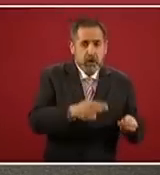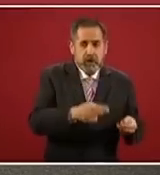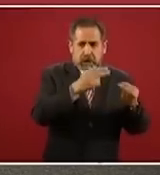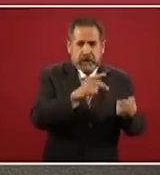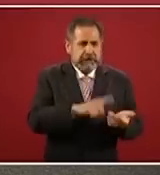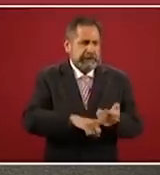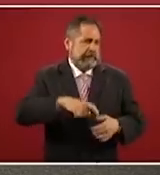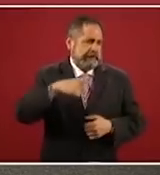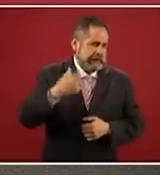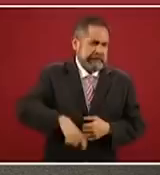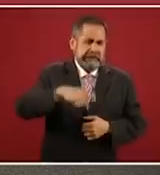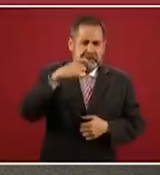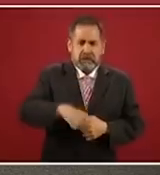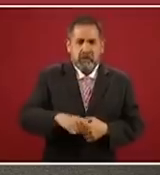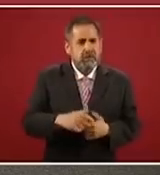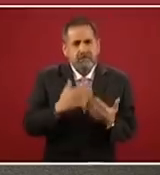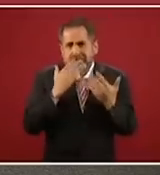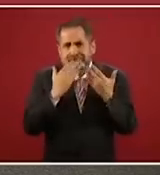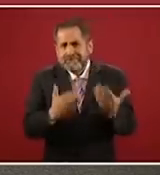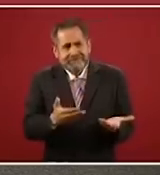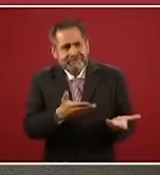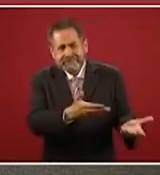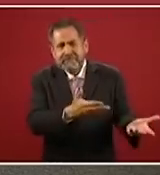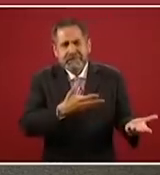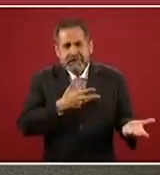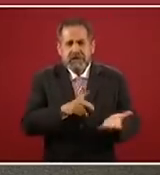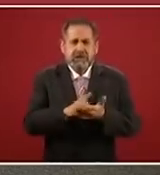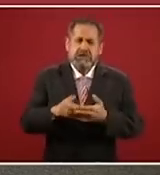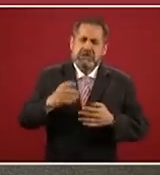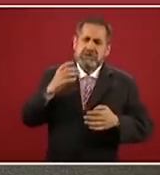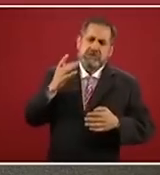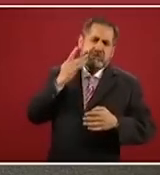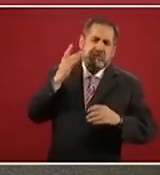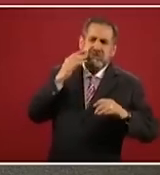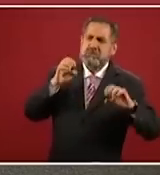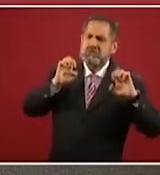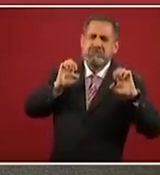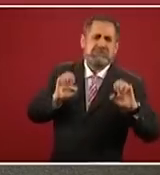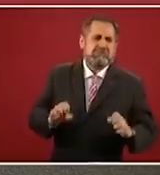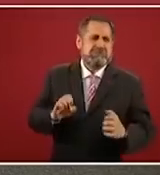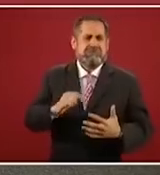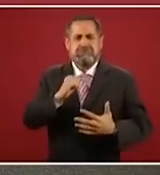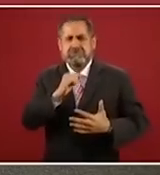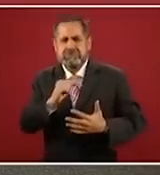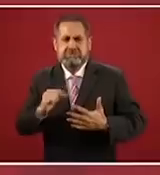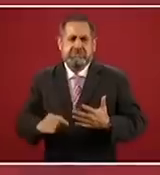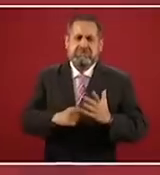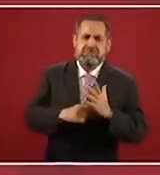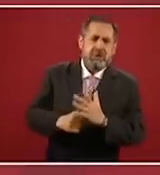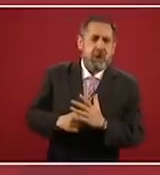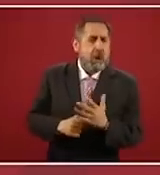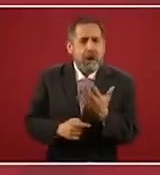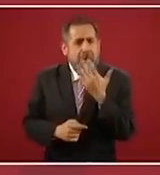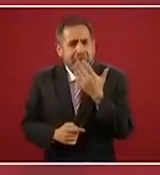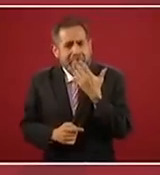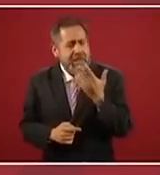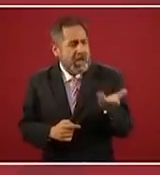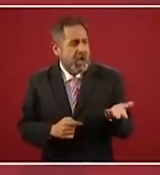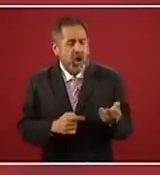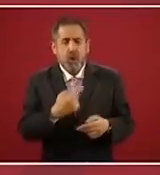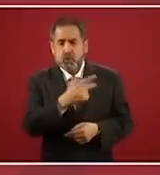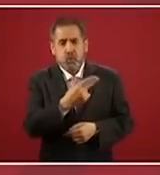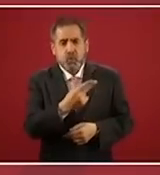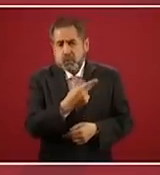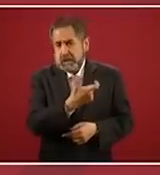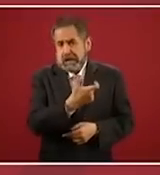repito, tienen ellos el derecho de usar su